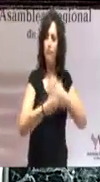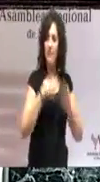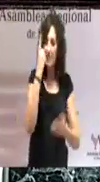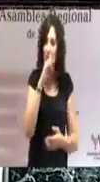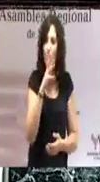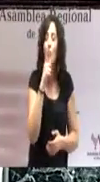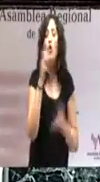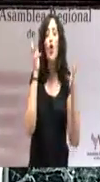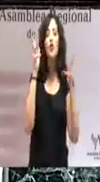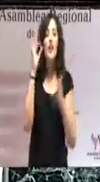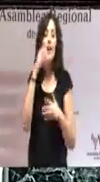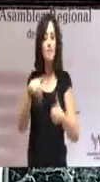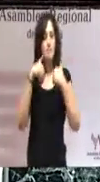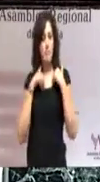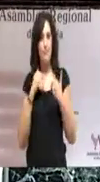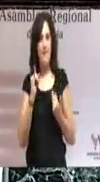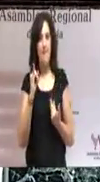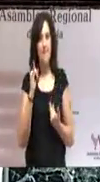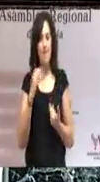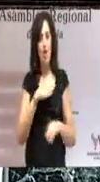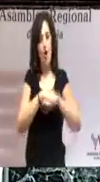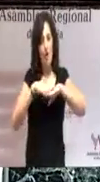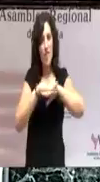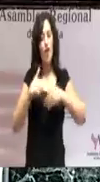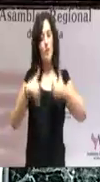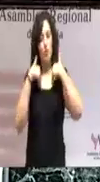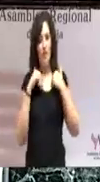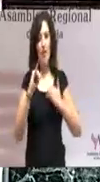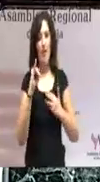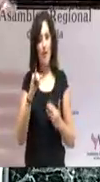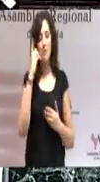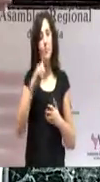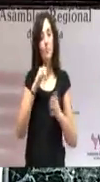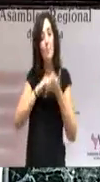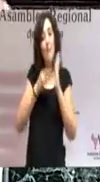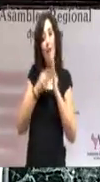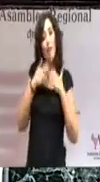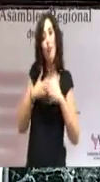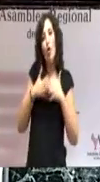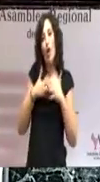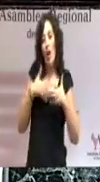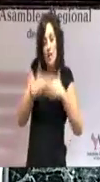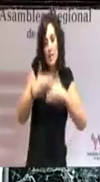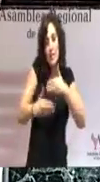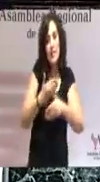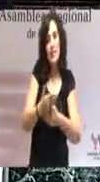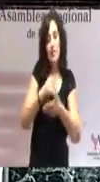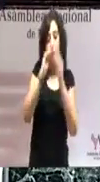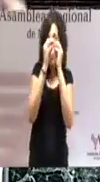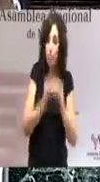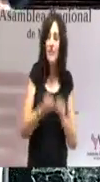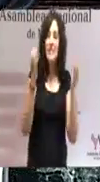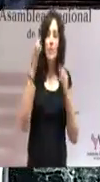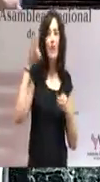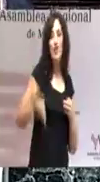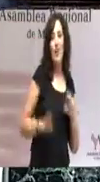consejera responsable y un gobierno responsable que puso en funcionamiento un plan funcional, elaborado por